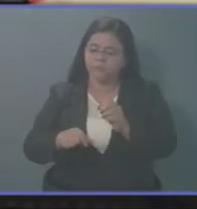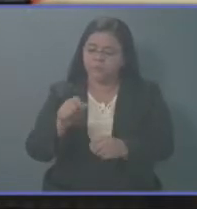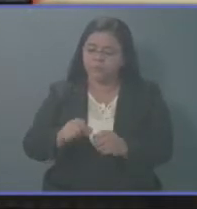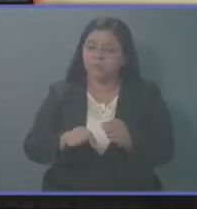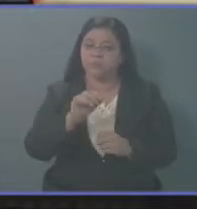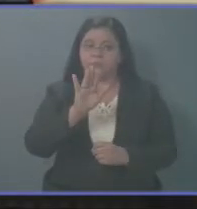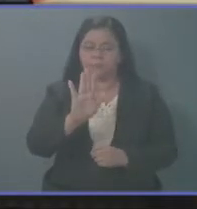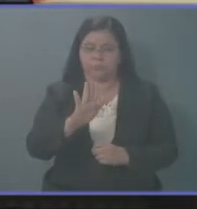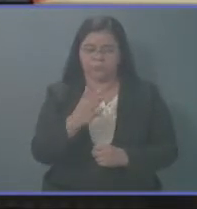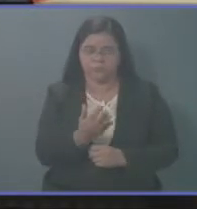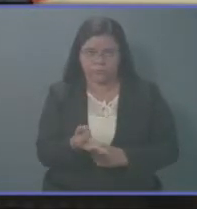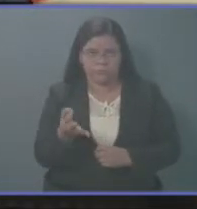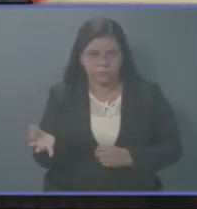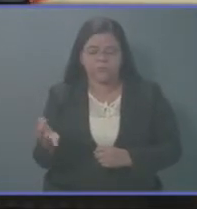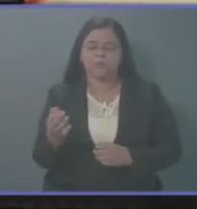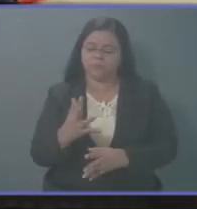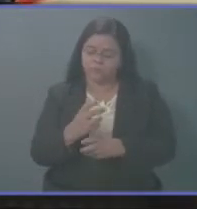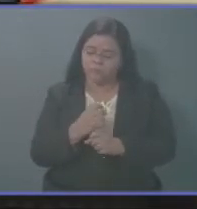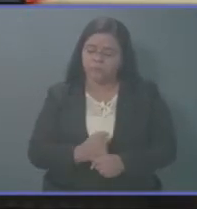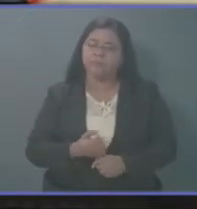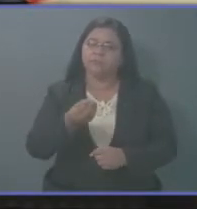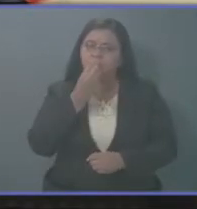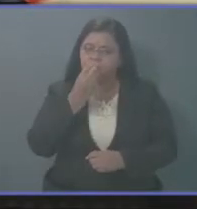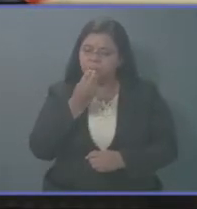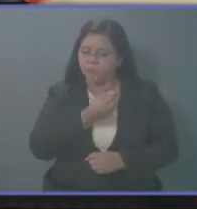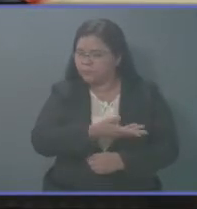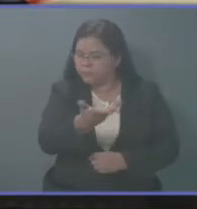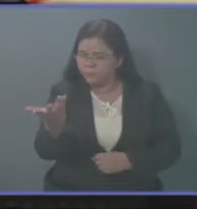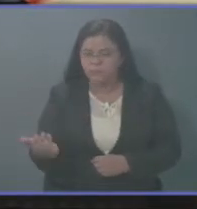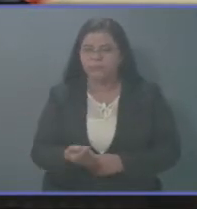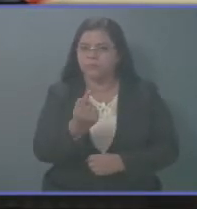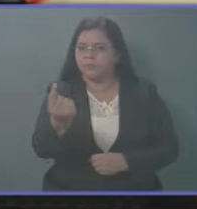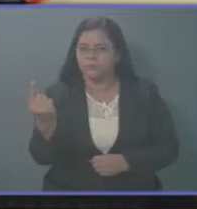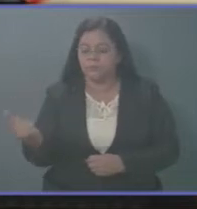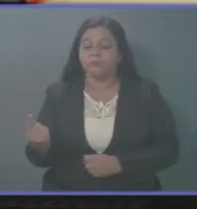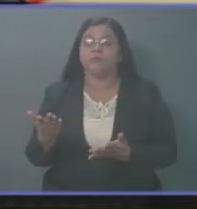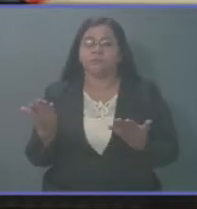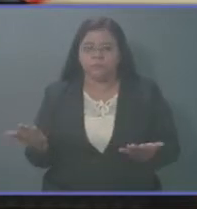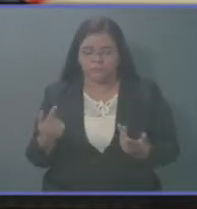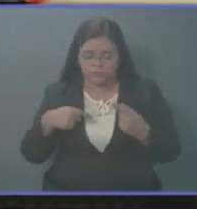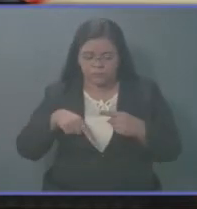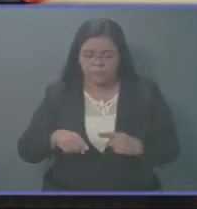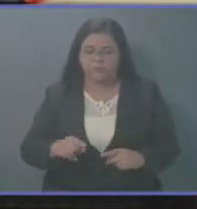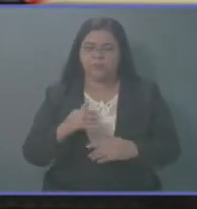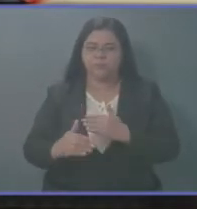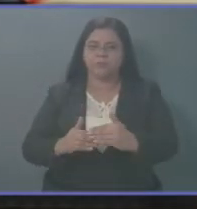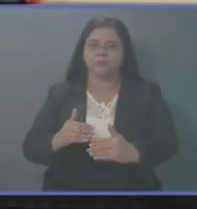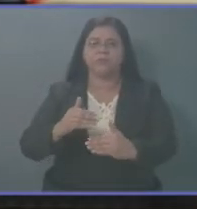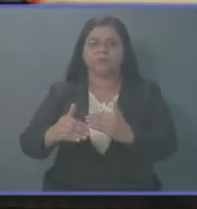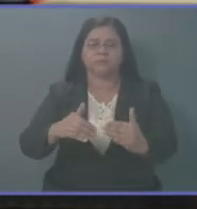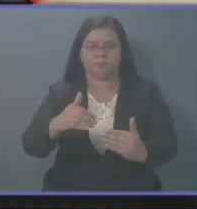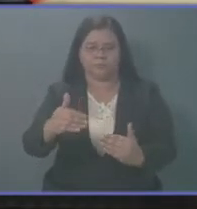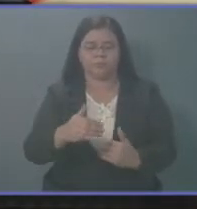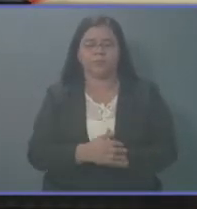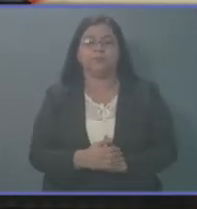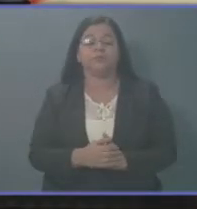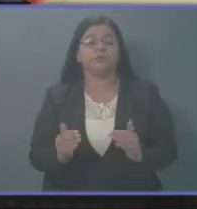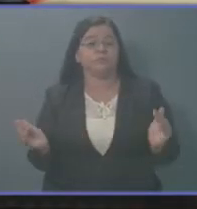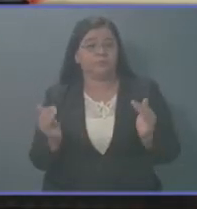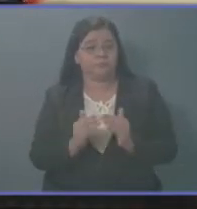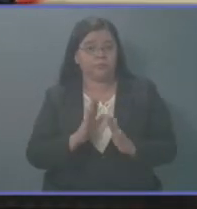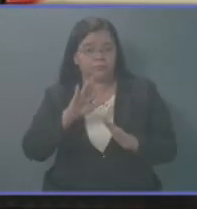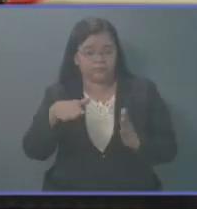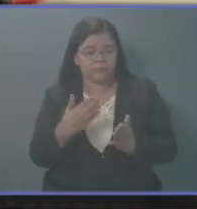actores, garantizar la seguridad alimentaria a la población y la subsistencia y operatividad de las cadenas productivas que conforman dicho sector, así como los